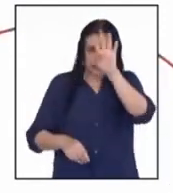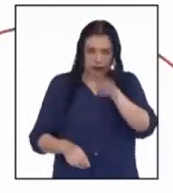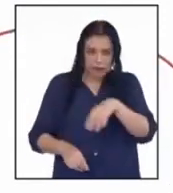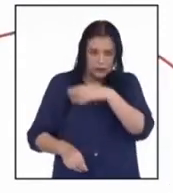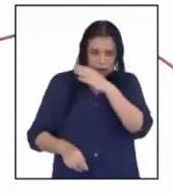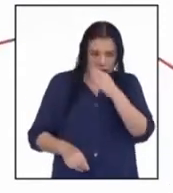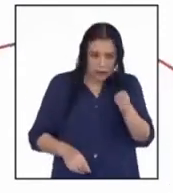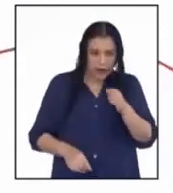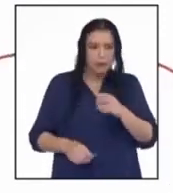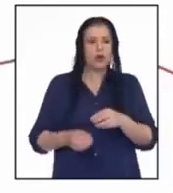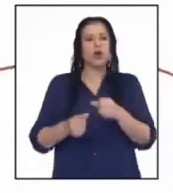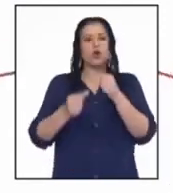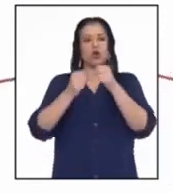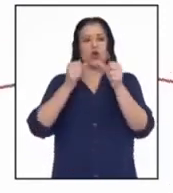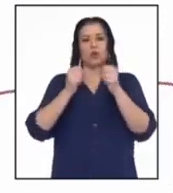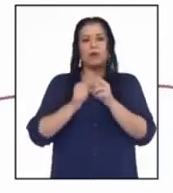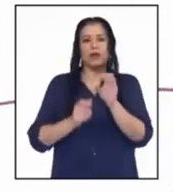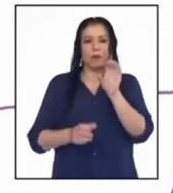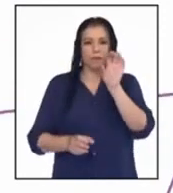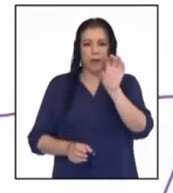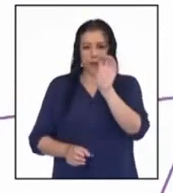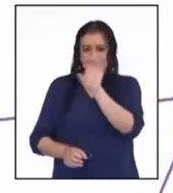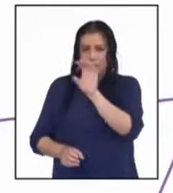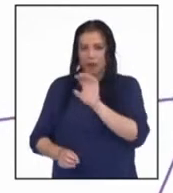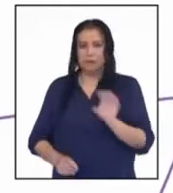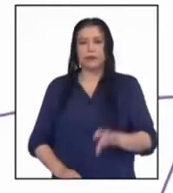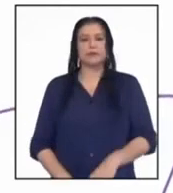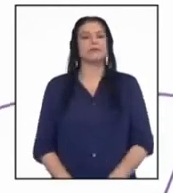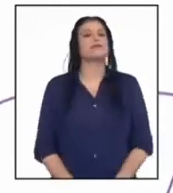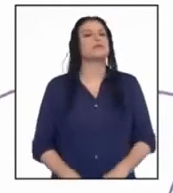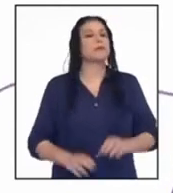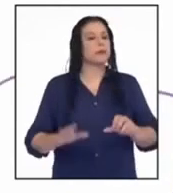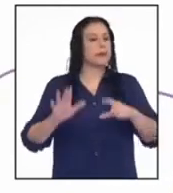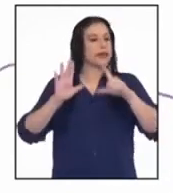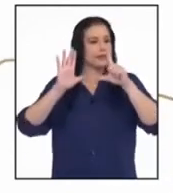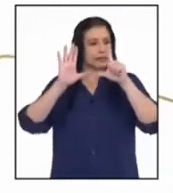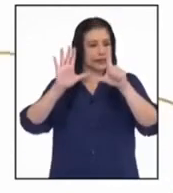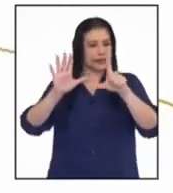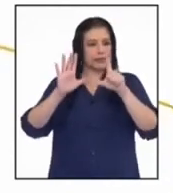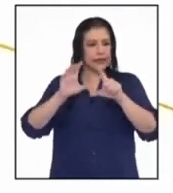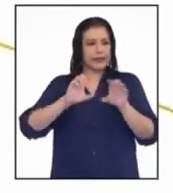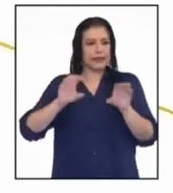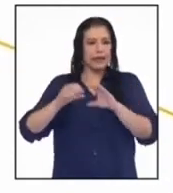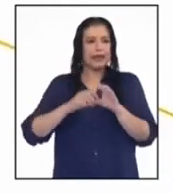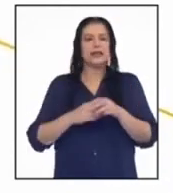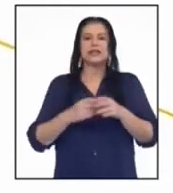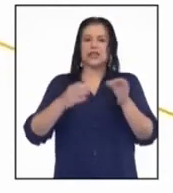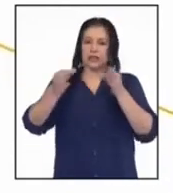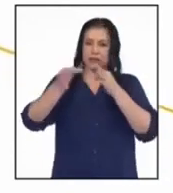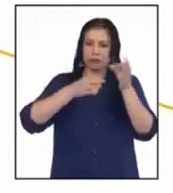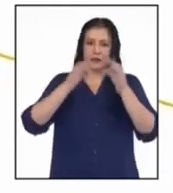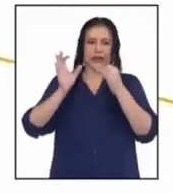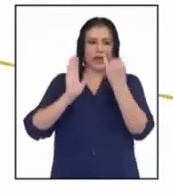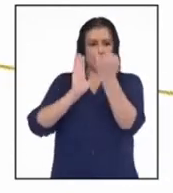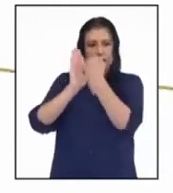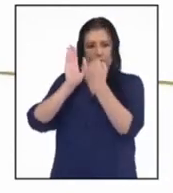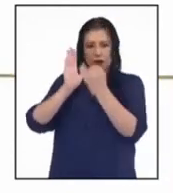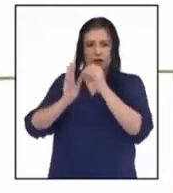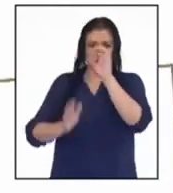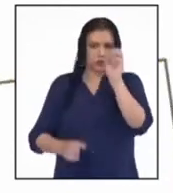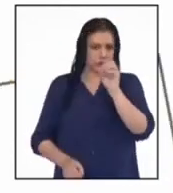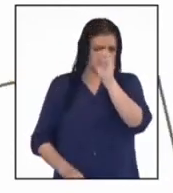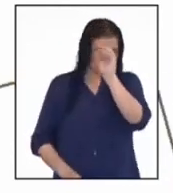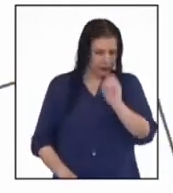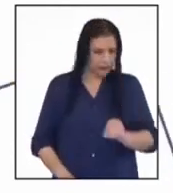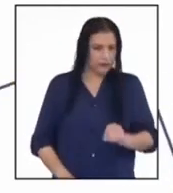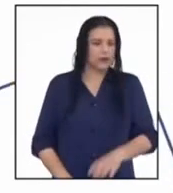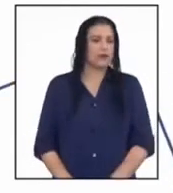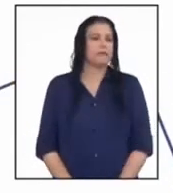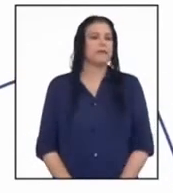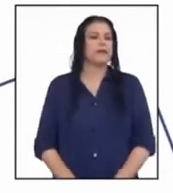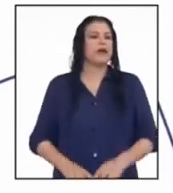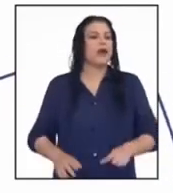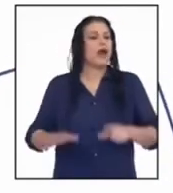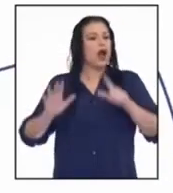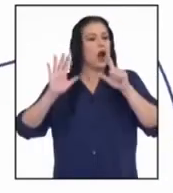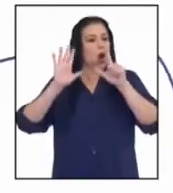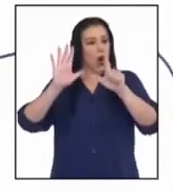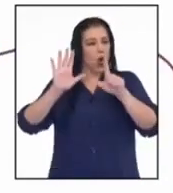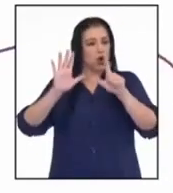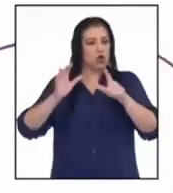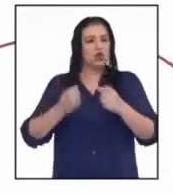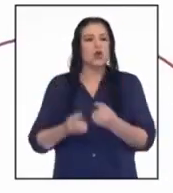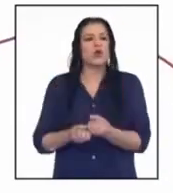de frecuencias con datos agrupados. 7. Elaboré e interpreté gráficos estadísticos.